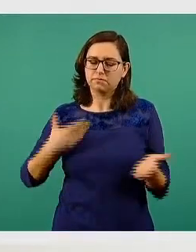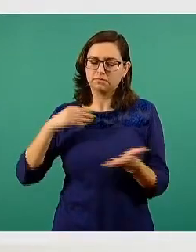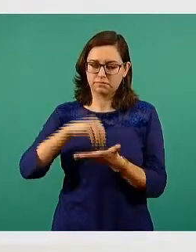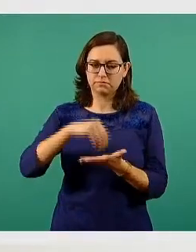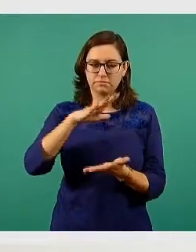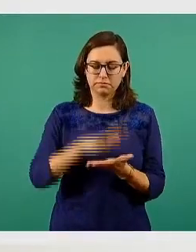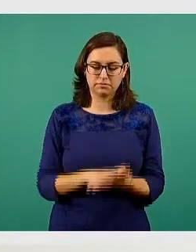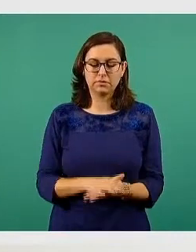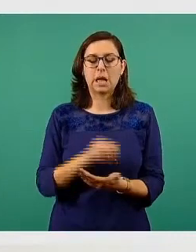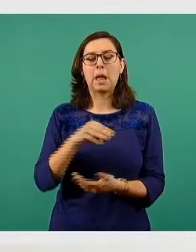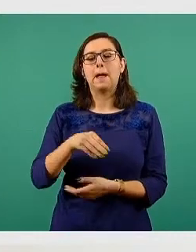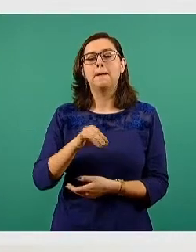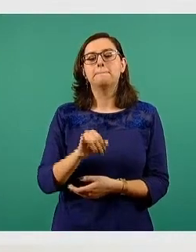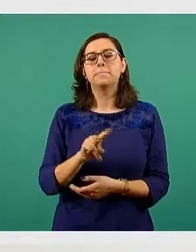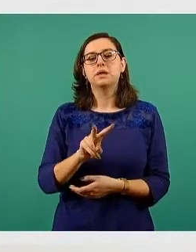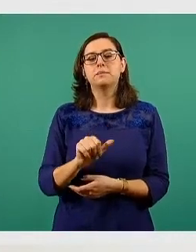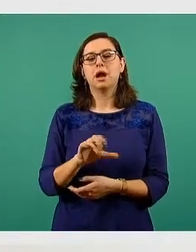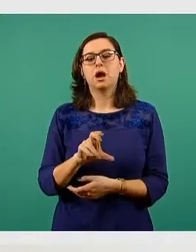el portal